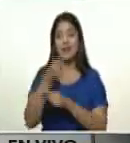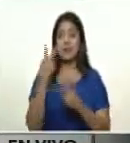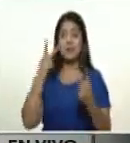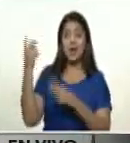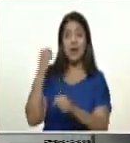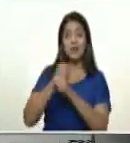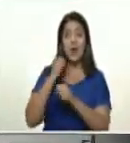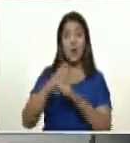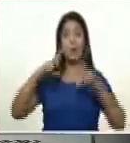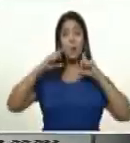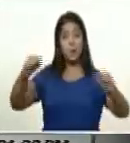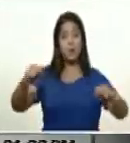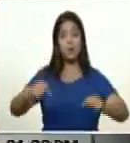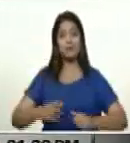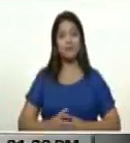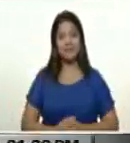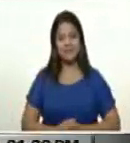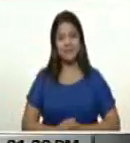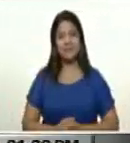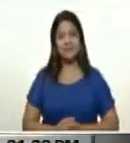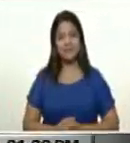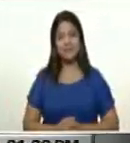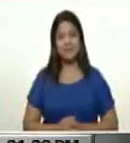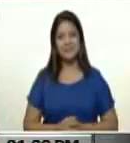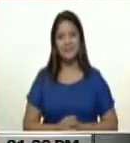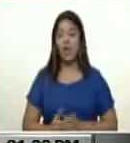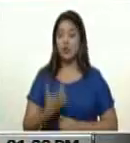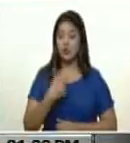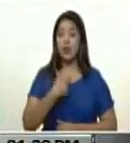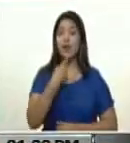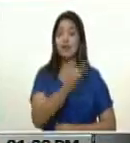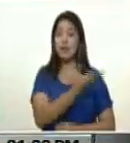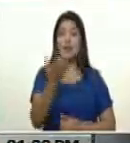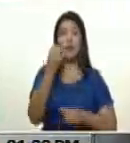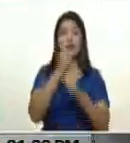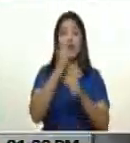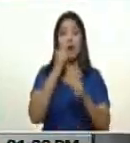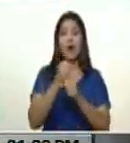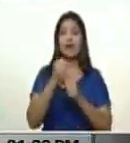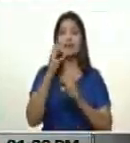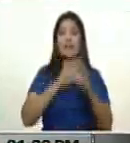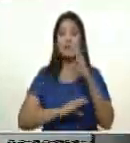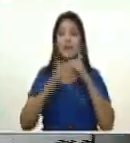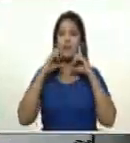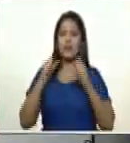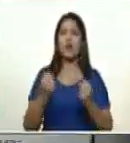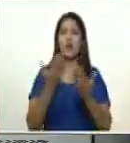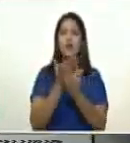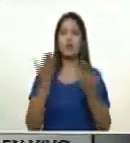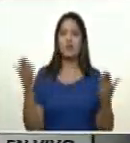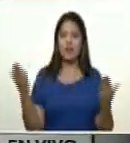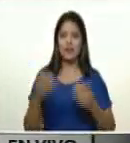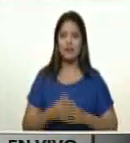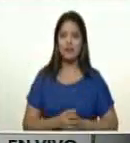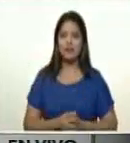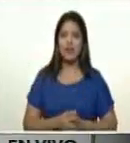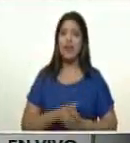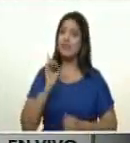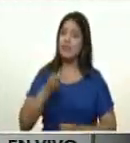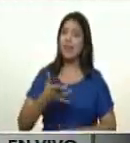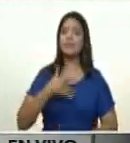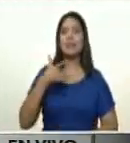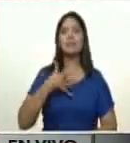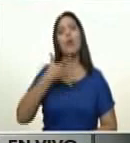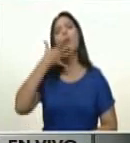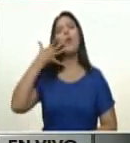obrera profesional científica. Cuando yo hablo de clase obrera científica, son ustedes, los profesionales. Sí. Tienen que sentirse